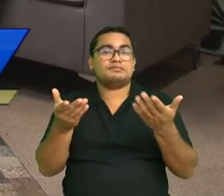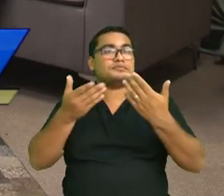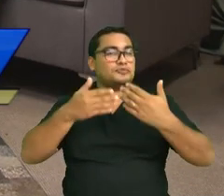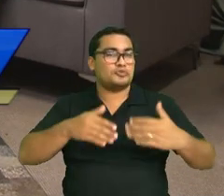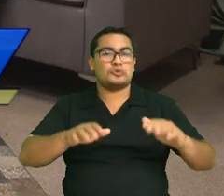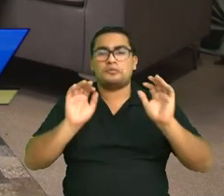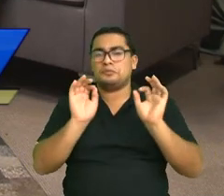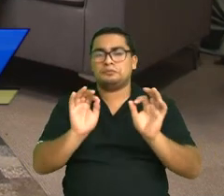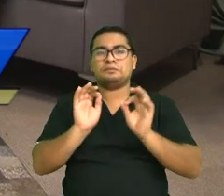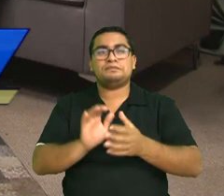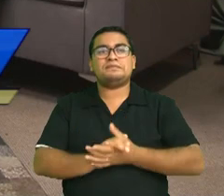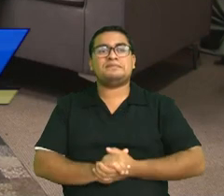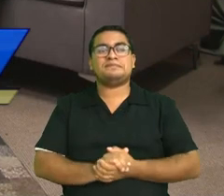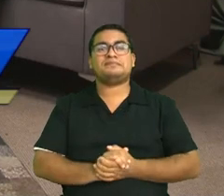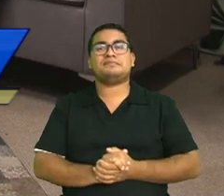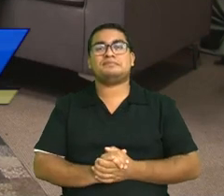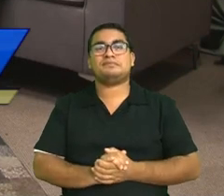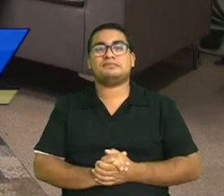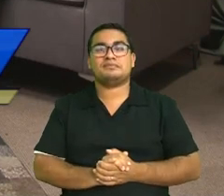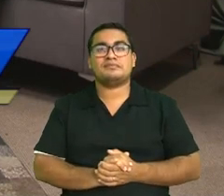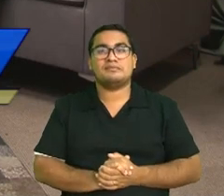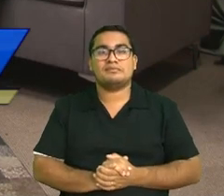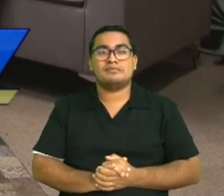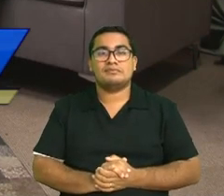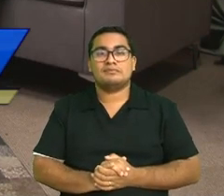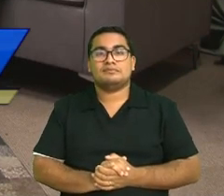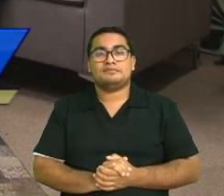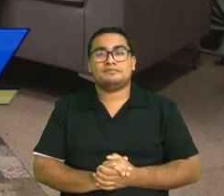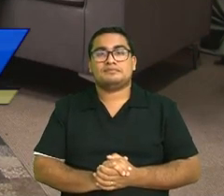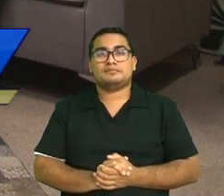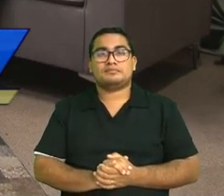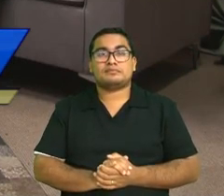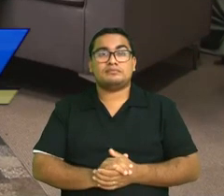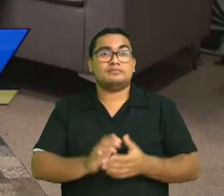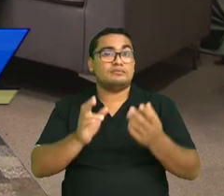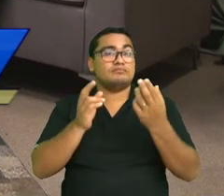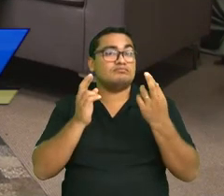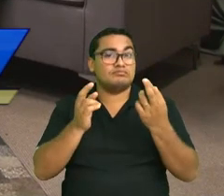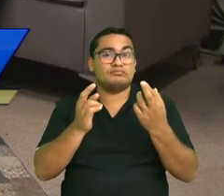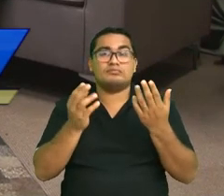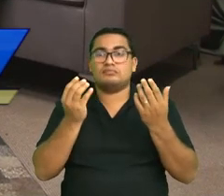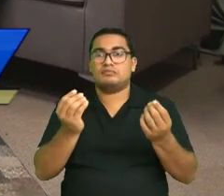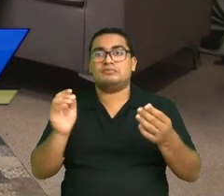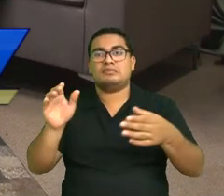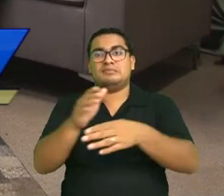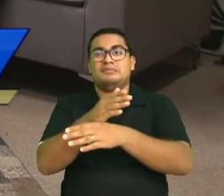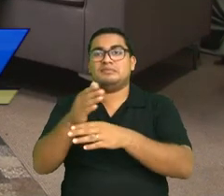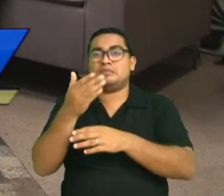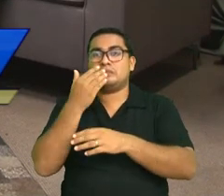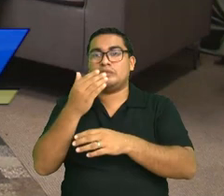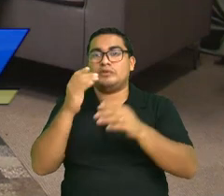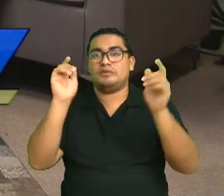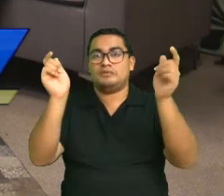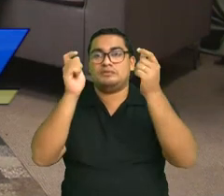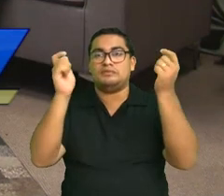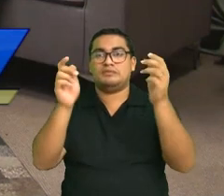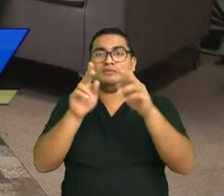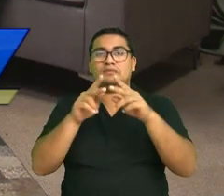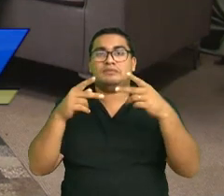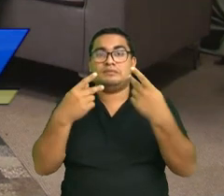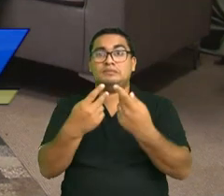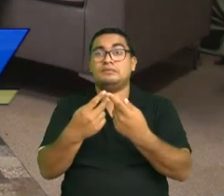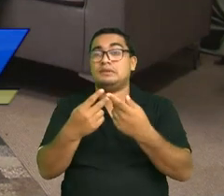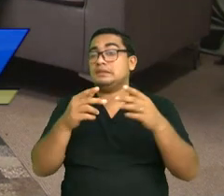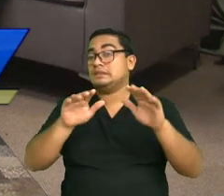normal. Claro que sí, sin duda alguna. Retos, pero también muchas conquistas. Un día de muchos festejos para nuestro pueblo. El tiempo